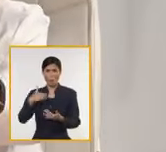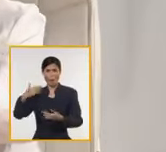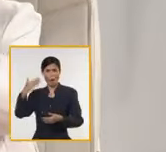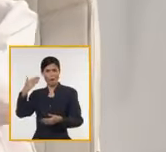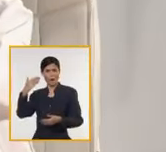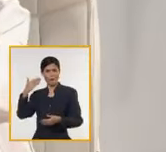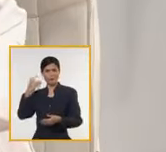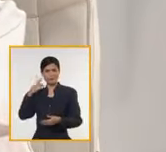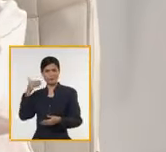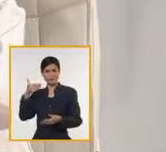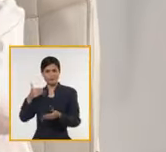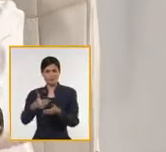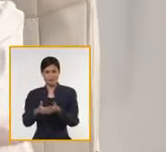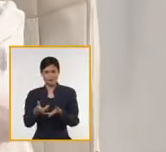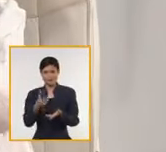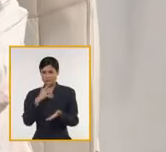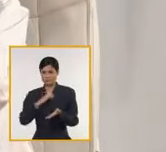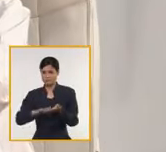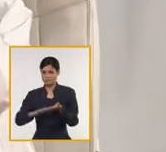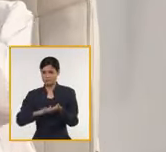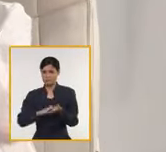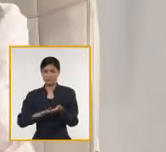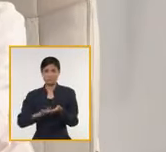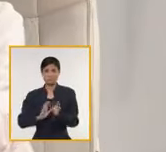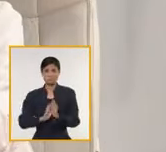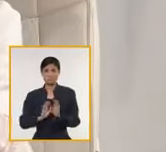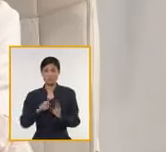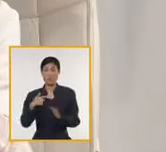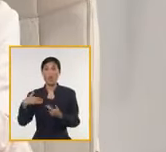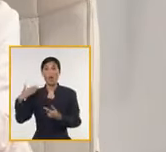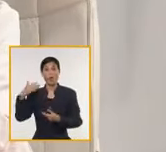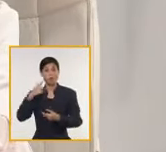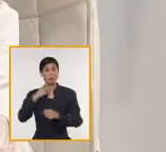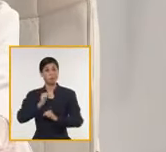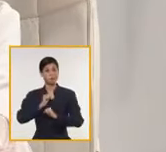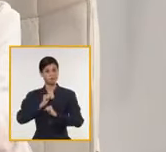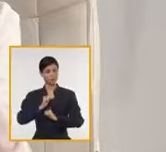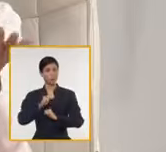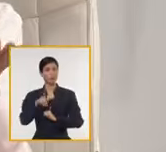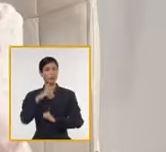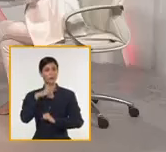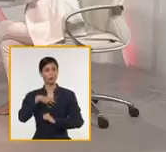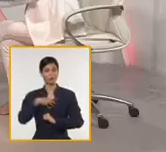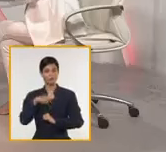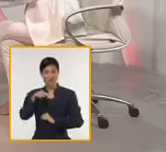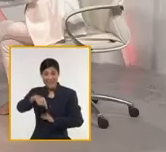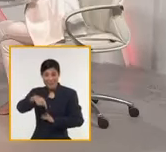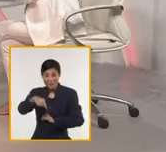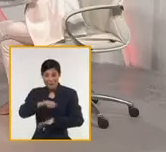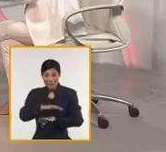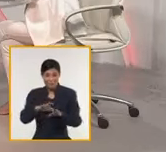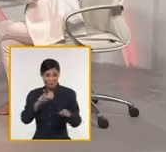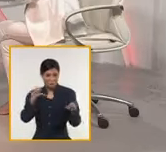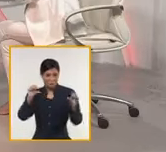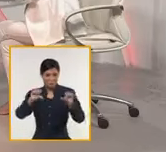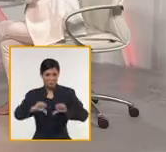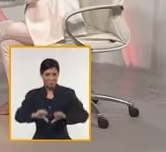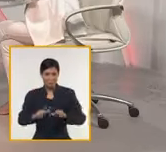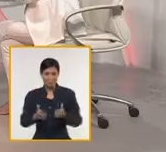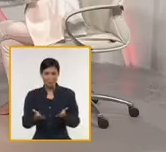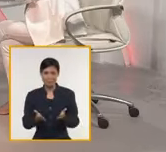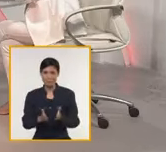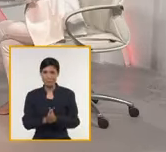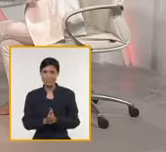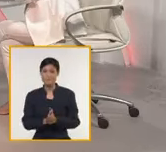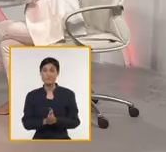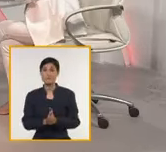un movimiento sólido como fue en su momento el movimiento social, y que tanto hizo, tantos resultados tuvo, que transformó ese país,